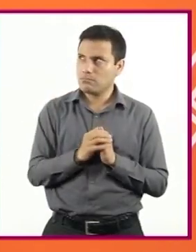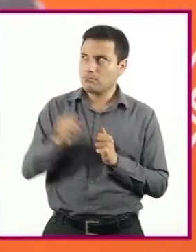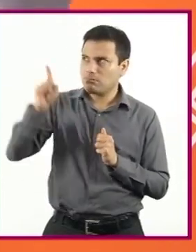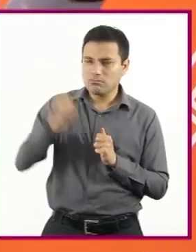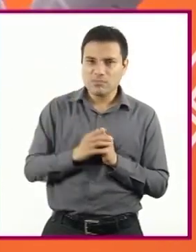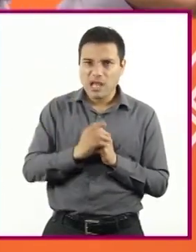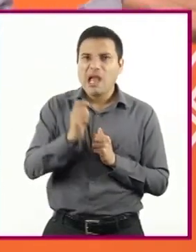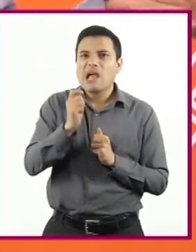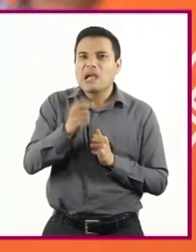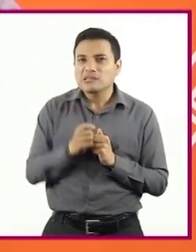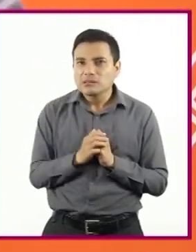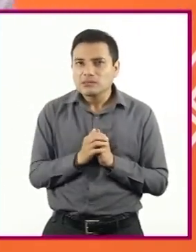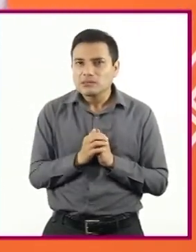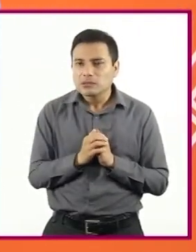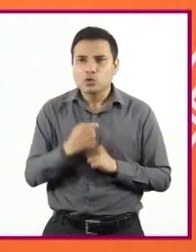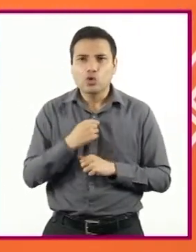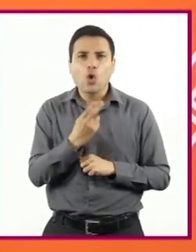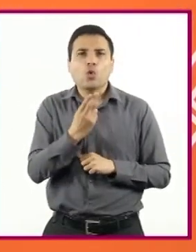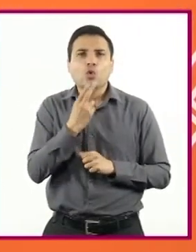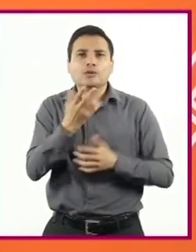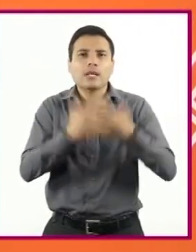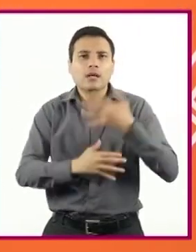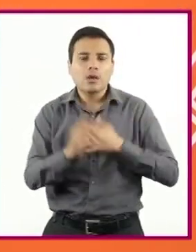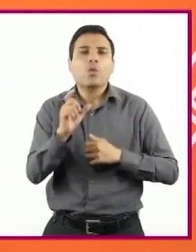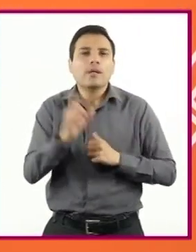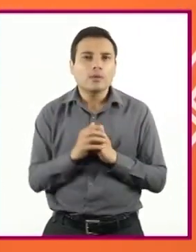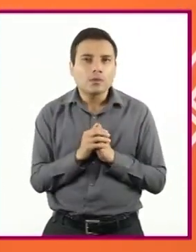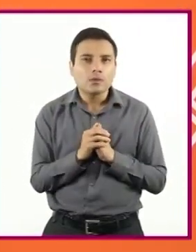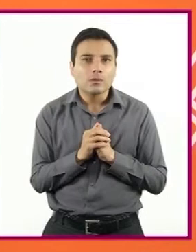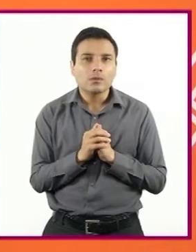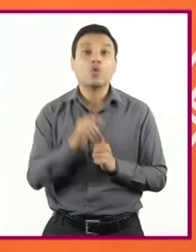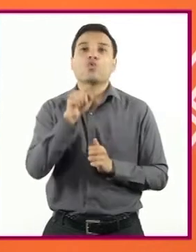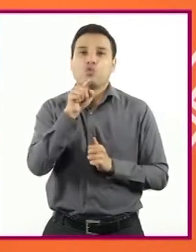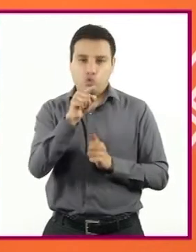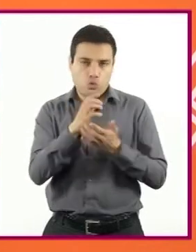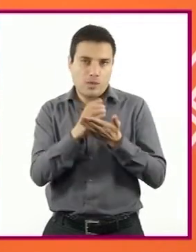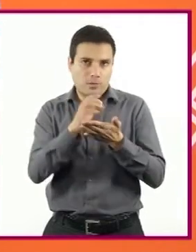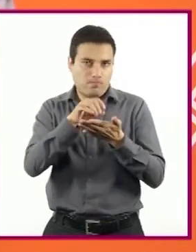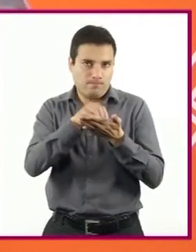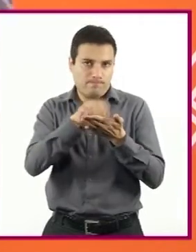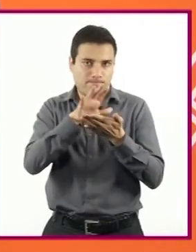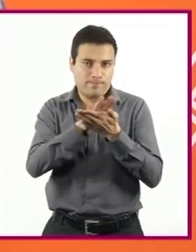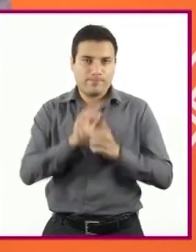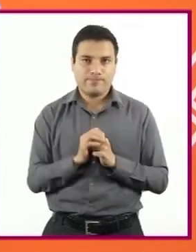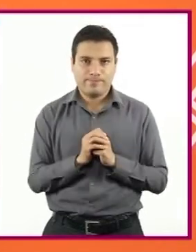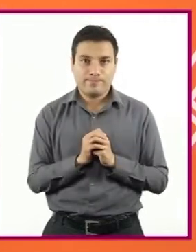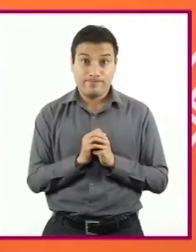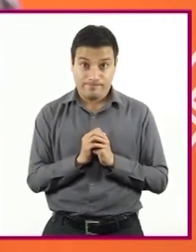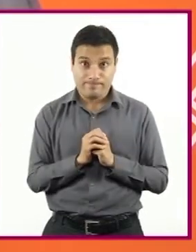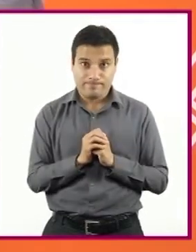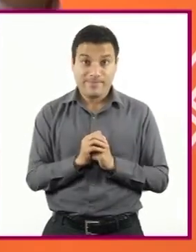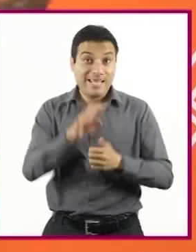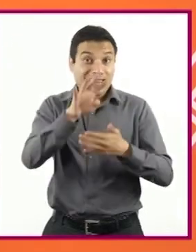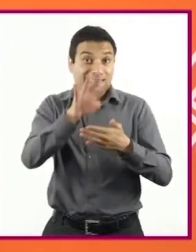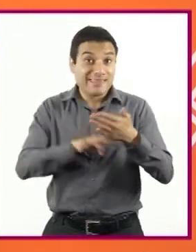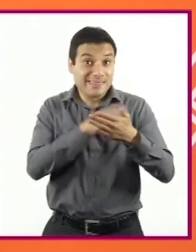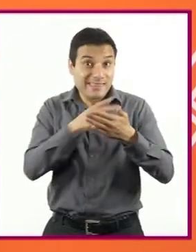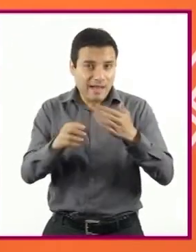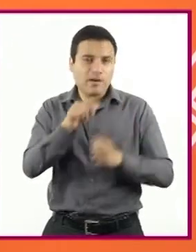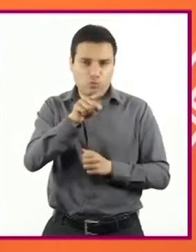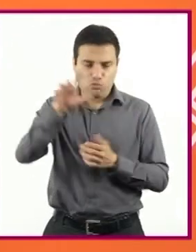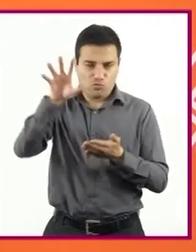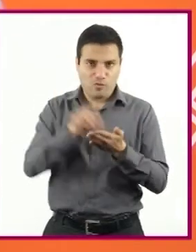en qué momento o situaciones los podrían emplear. Registren la información en su cuaderno utilizando la tabla que se presenta